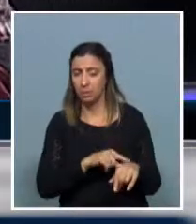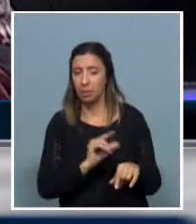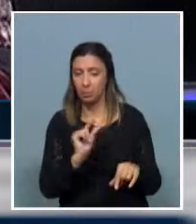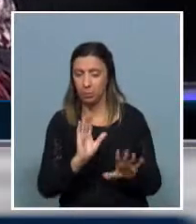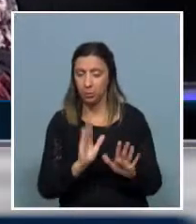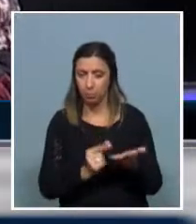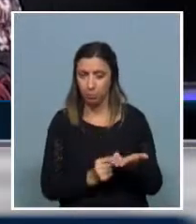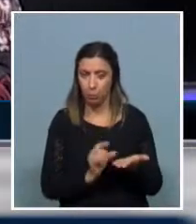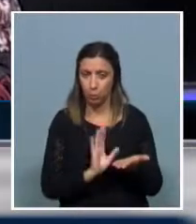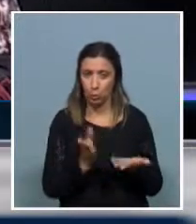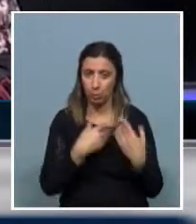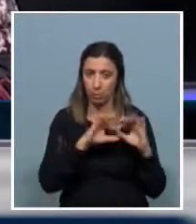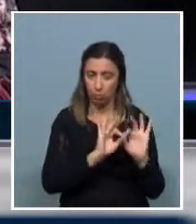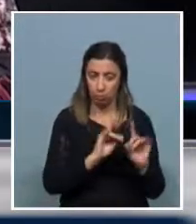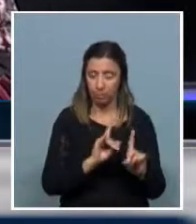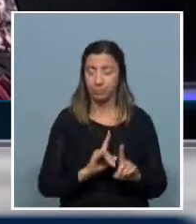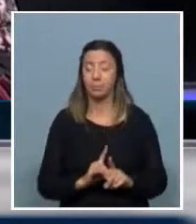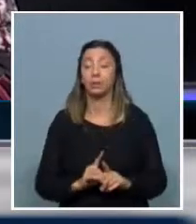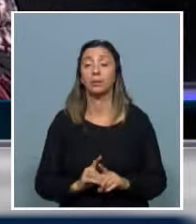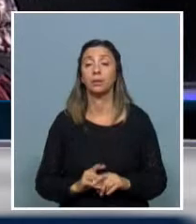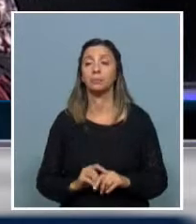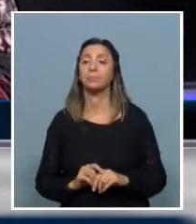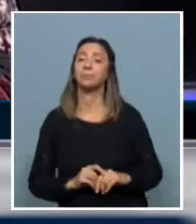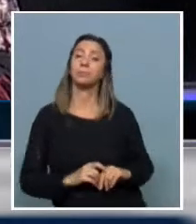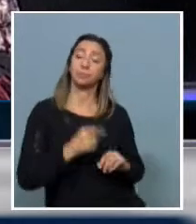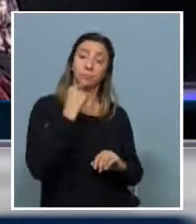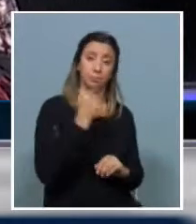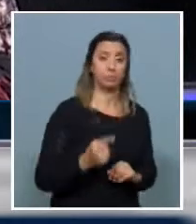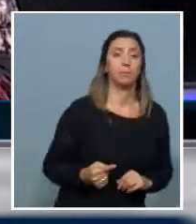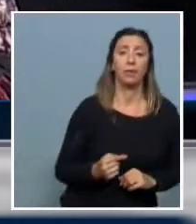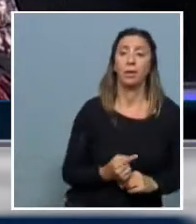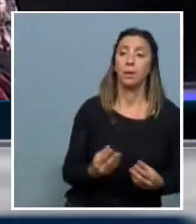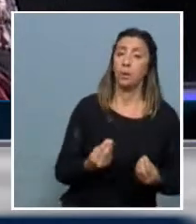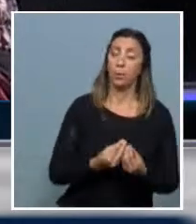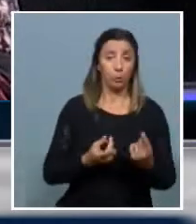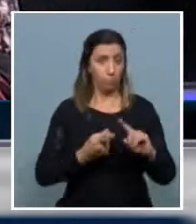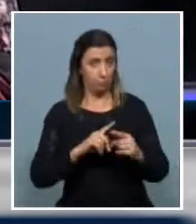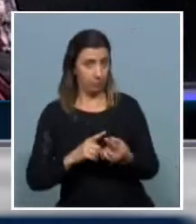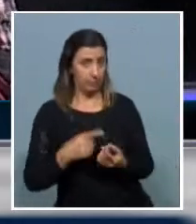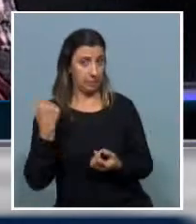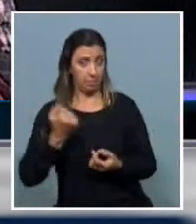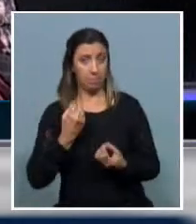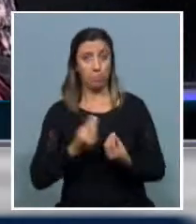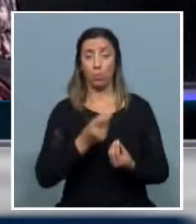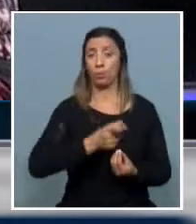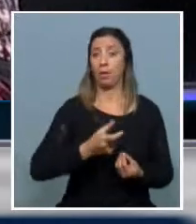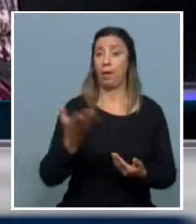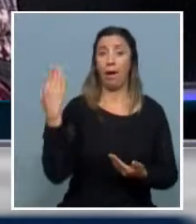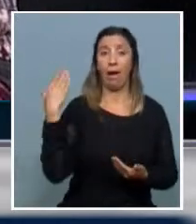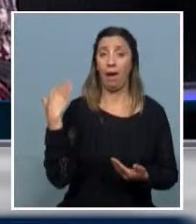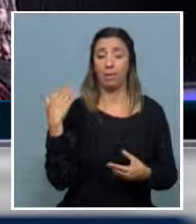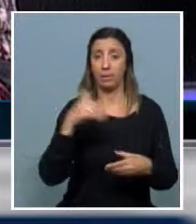por qué es parcial. Los parámetros de las prioridades, insisto, tienen muchísima relevancia porque hay gente que quedó afuera